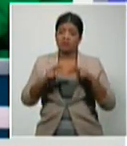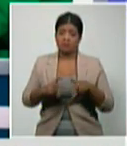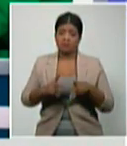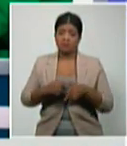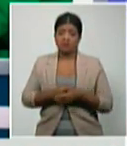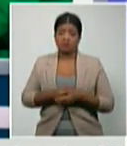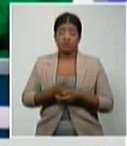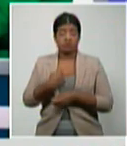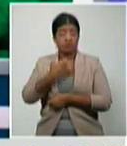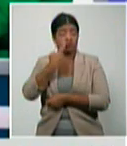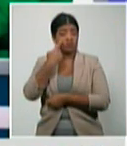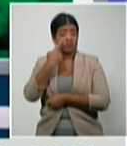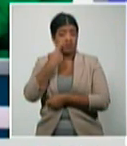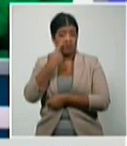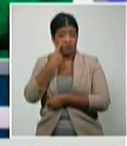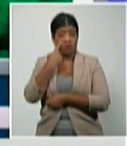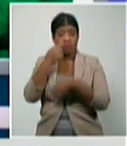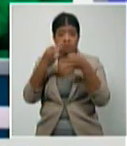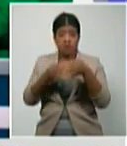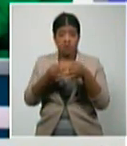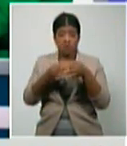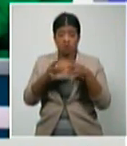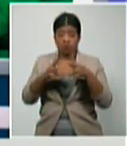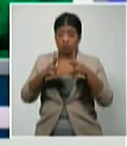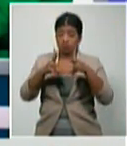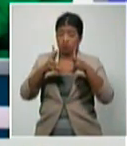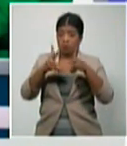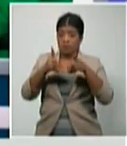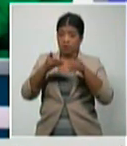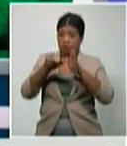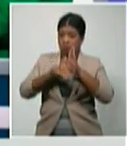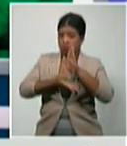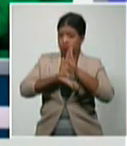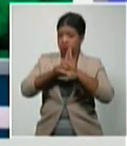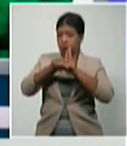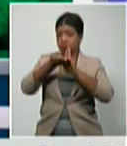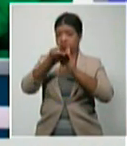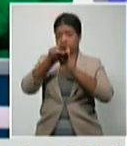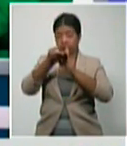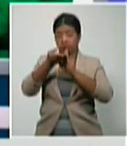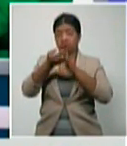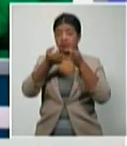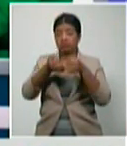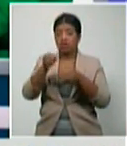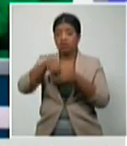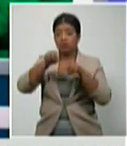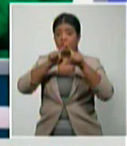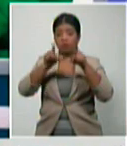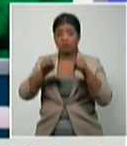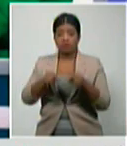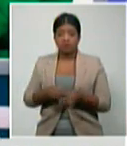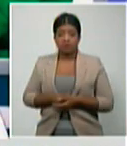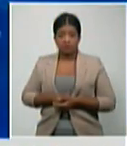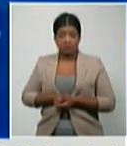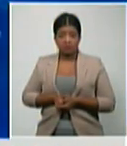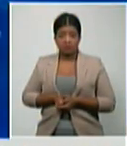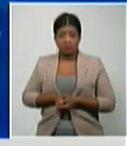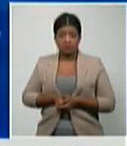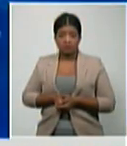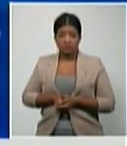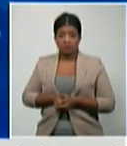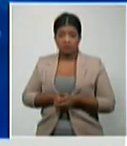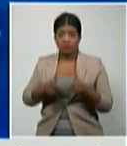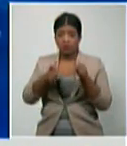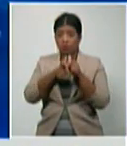ahora, pues es una cifra de casos autóctonos que se ha ido incrementando. El mayor número de